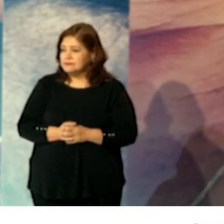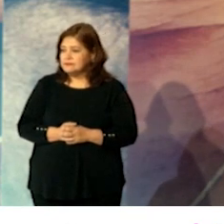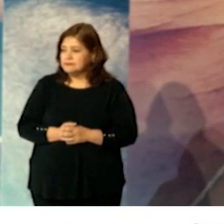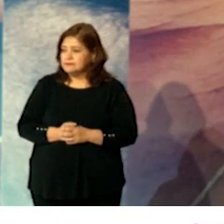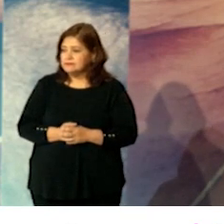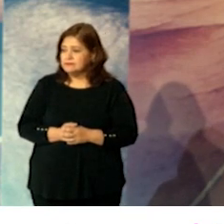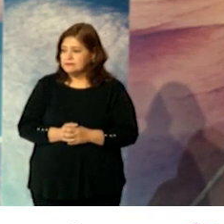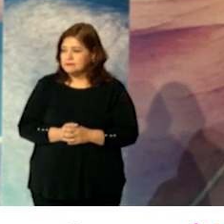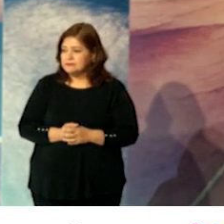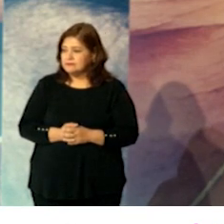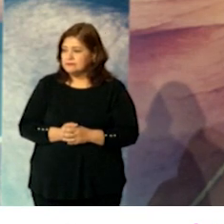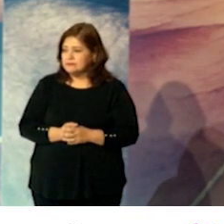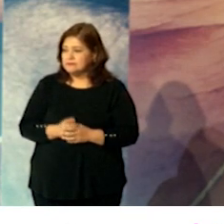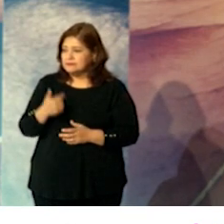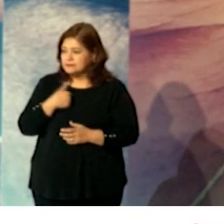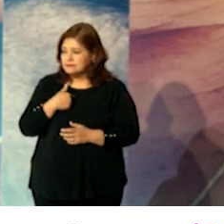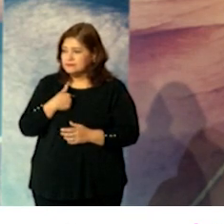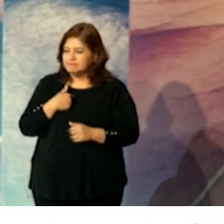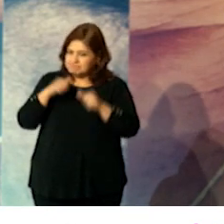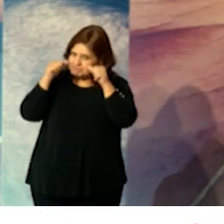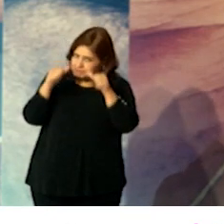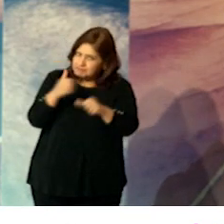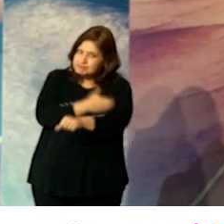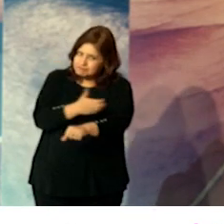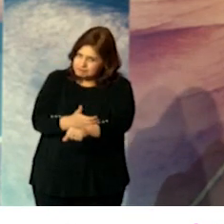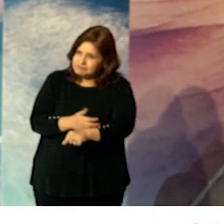Yo no estoy escuchando a mis compañeras.